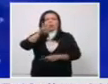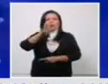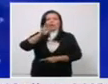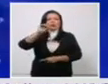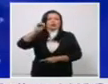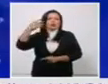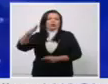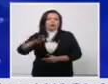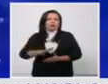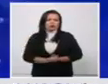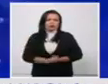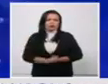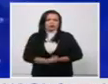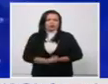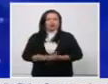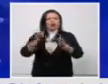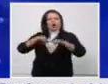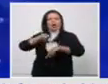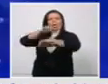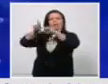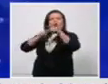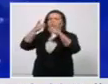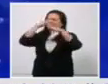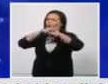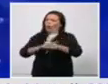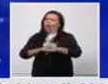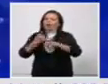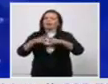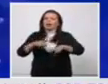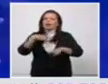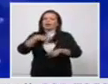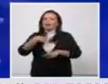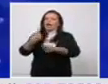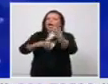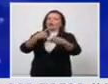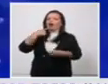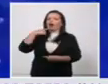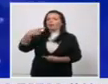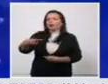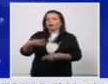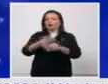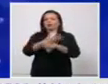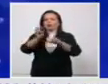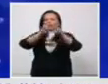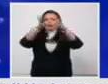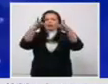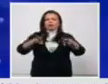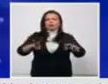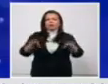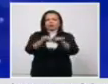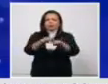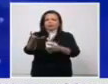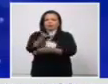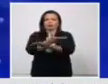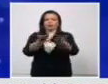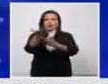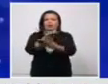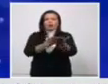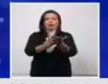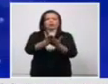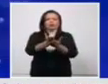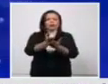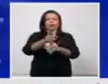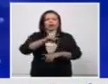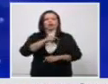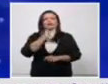pero sí bueno. algunos comentarios, algunos comentarios en redes sociales que nos insisten mucho en aquellas personas